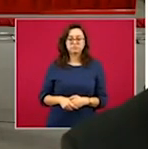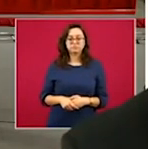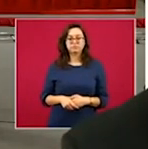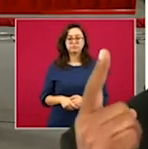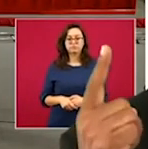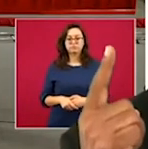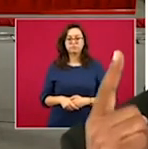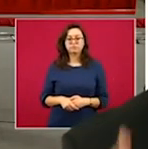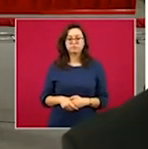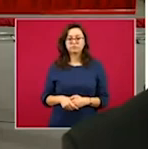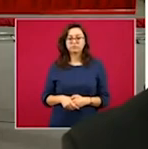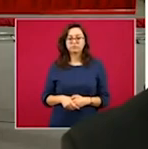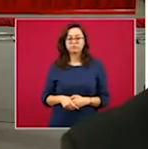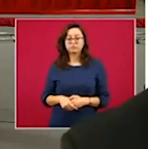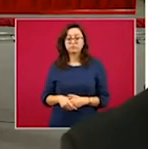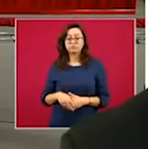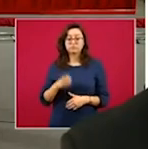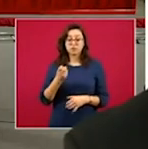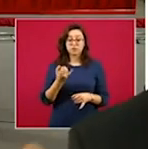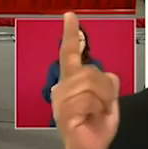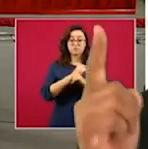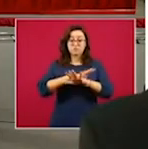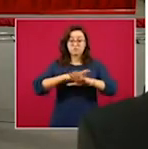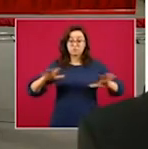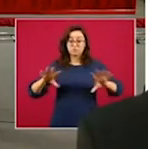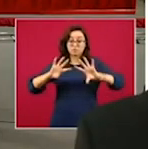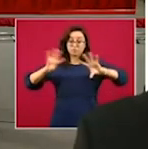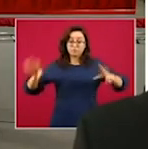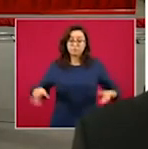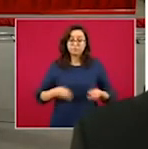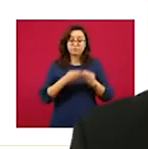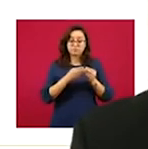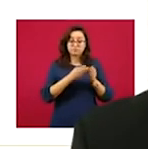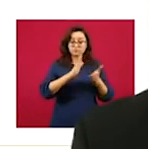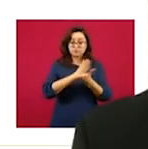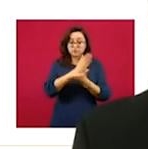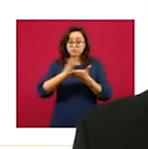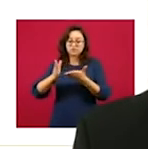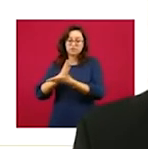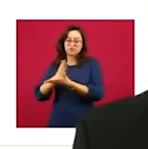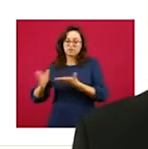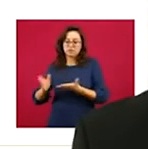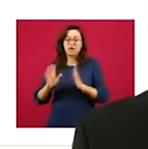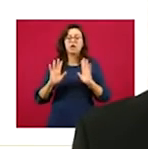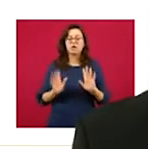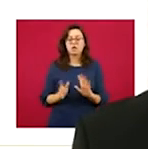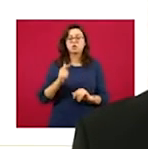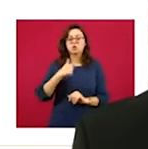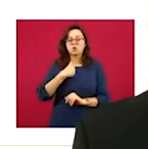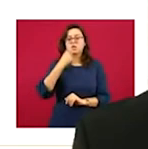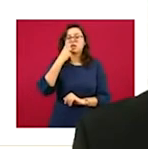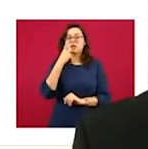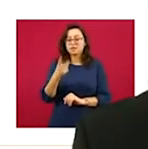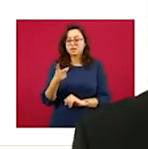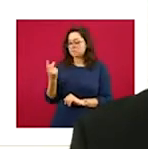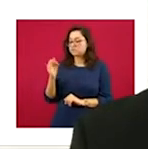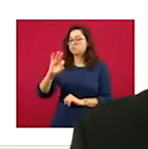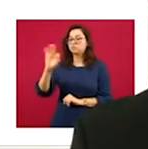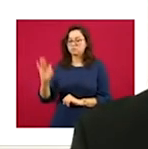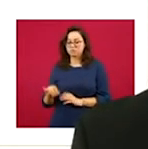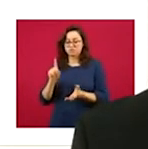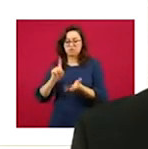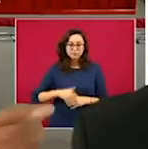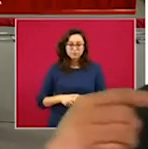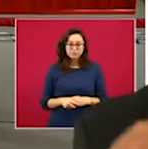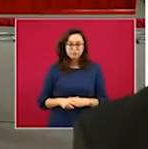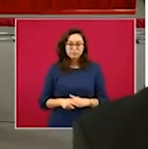centinela, siguieron haciendo sus estimaciones, siguieron actualizando los factores de contagio, y los factores de las tasas de mortalidad. Y